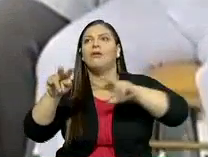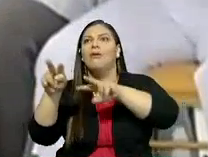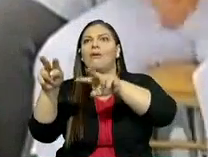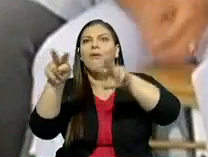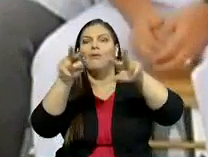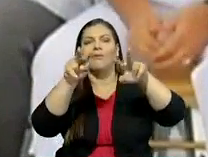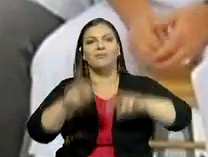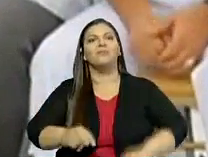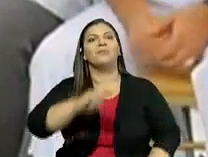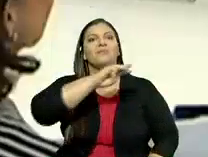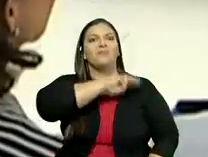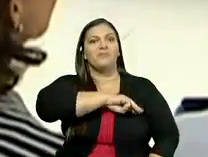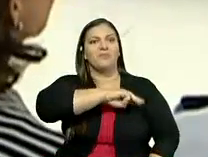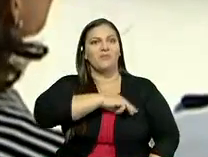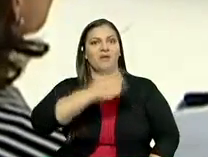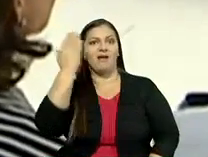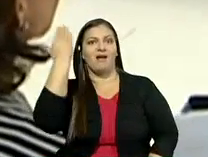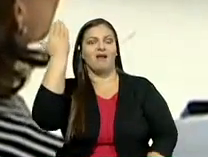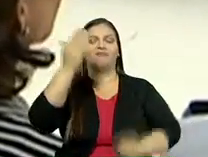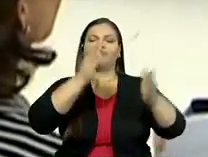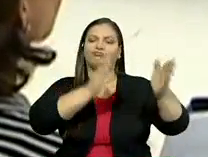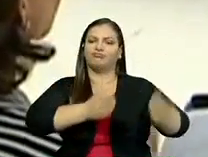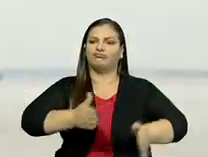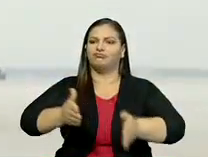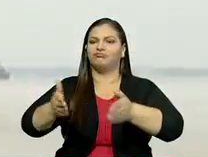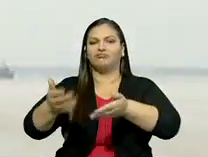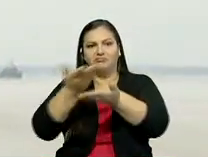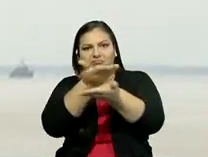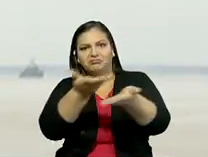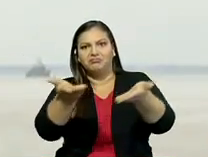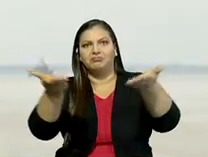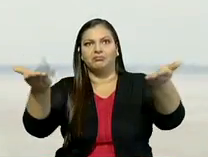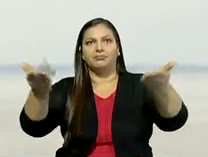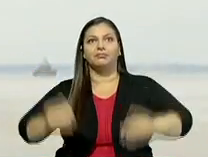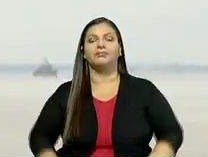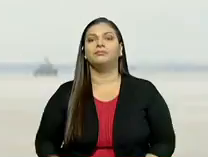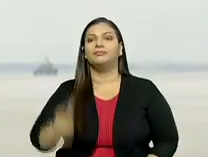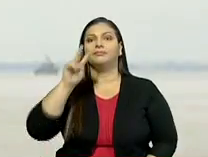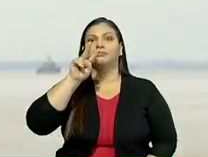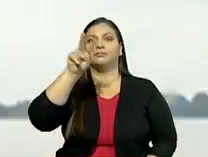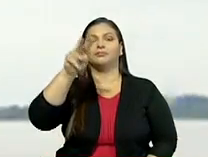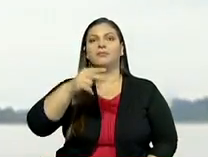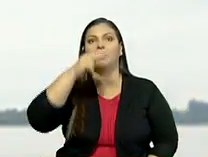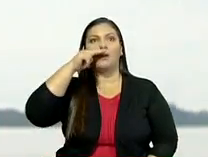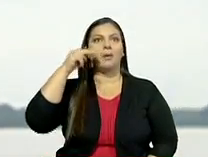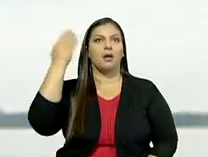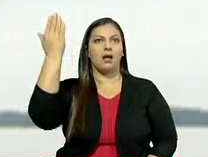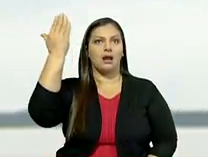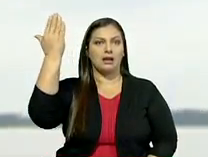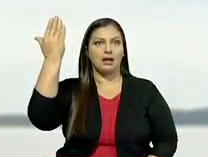Alcalde y autoridades en un acto que junto a la Armada tiene un carácter cívico. Dada la